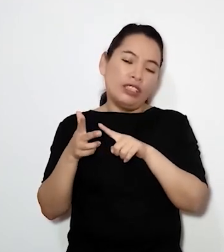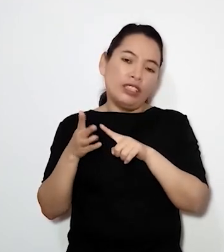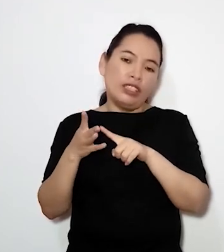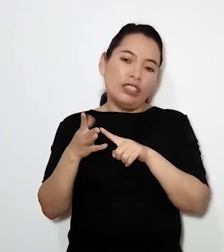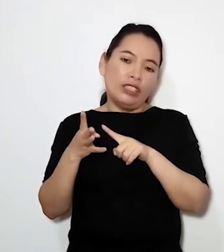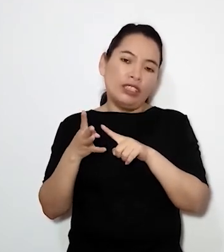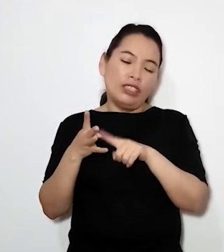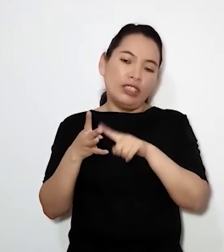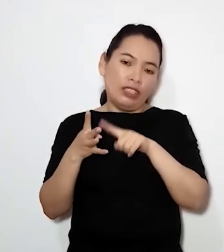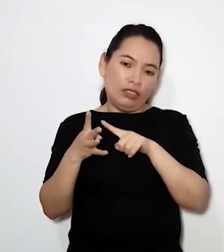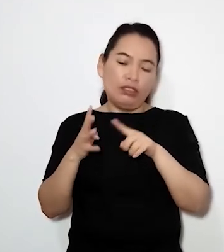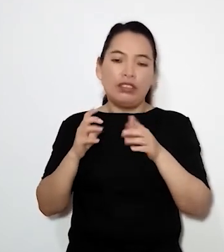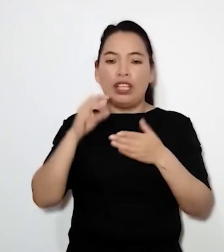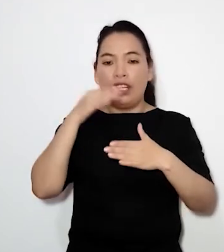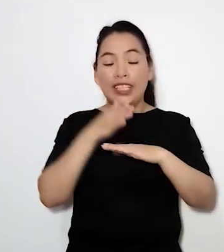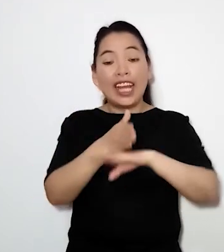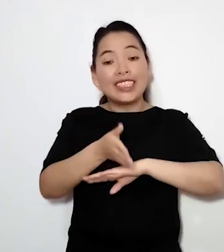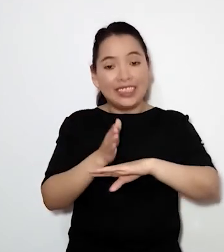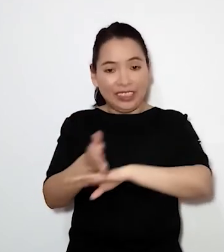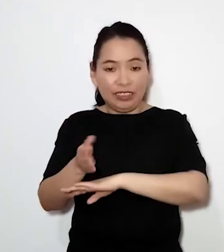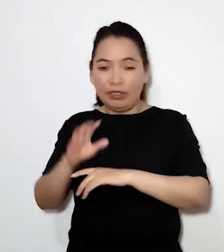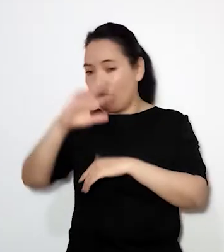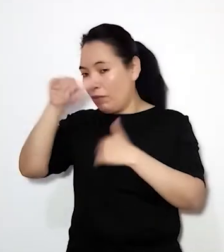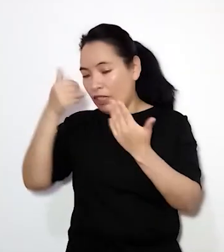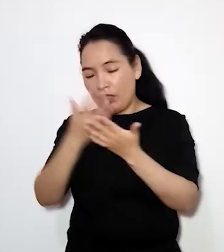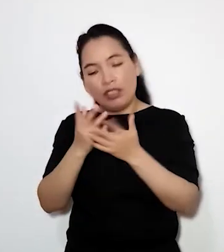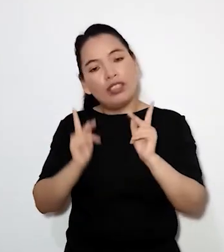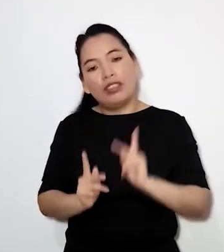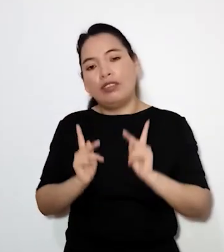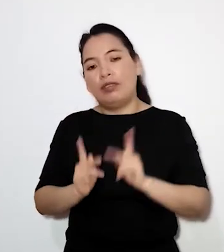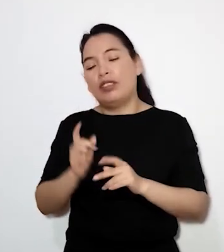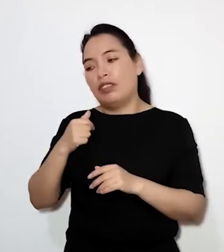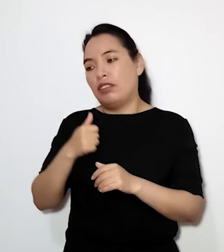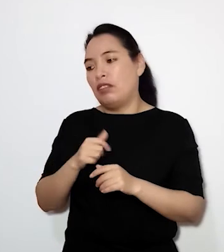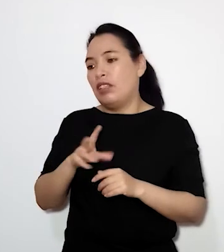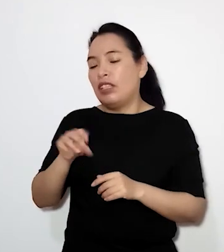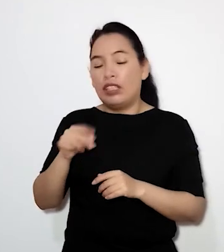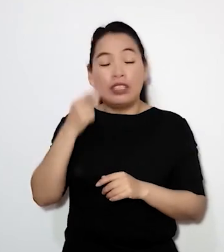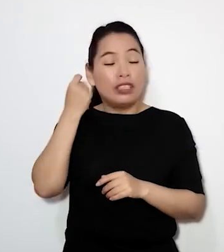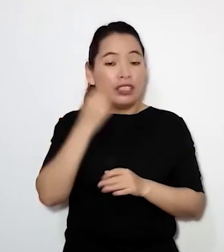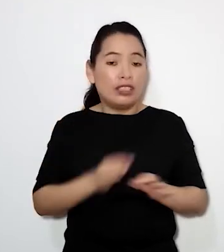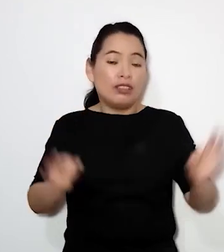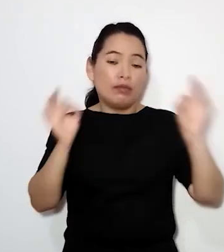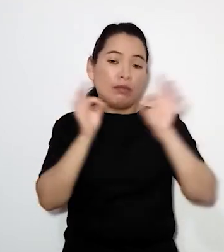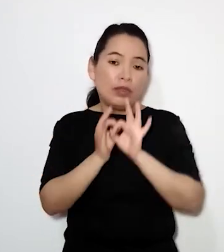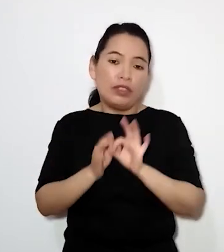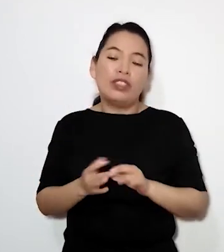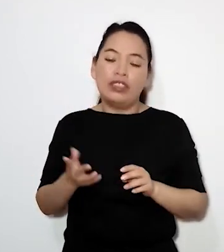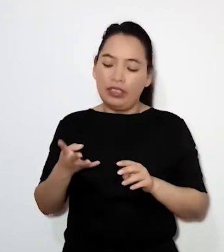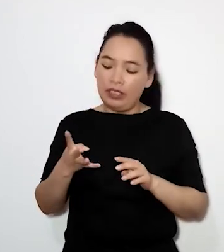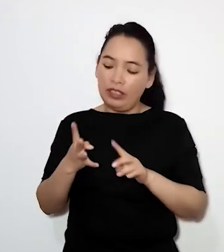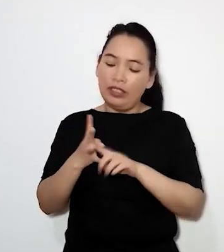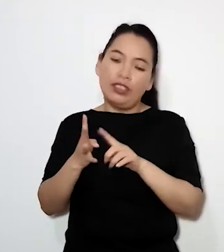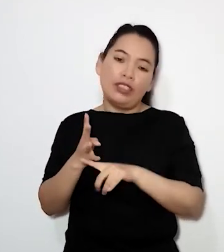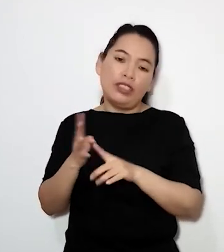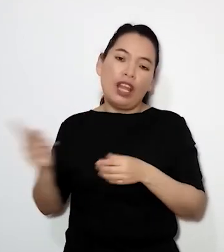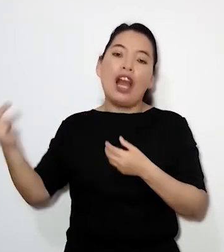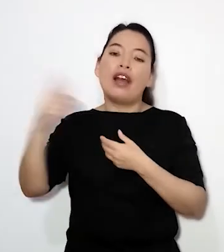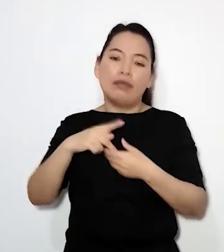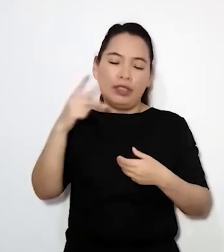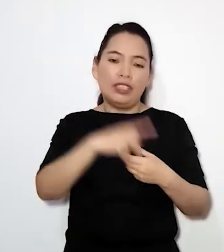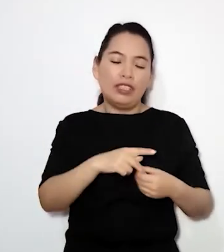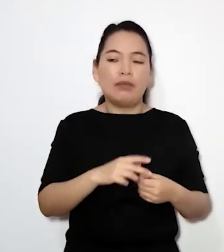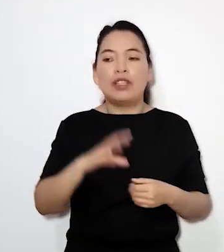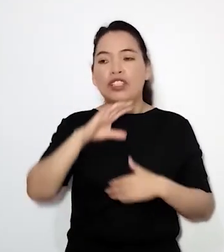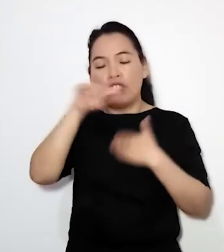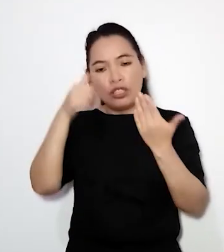accesibles para todas las personas. Evidentemente, el componente de la participación, que es fundamental, nada acerca de las personas con discapacidad